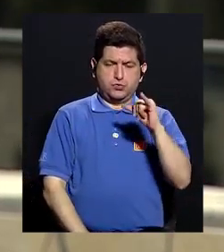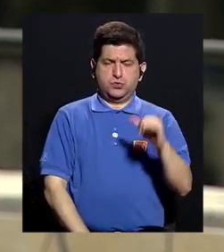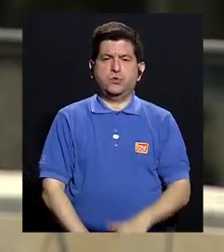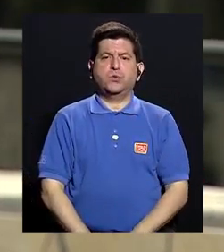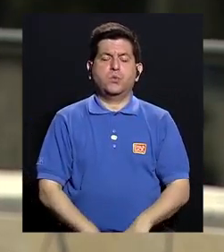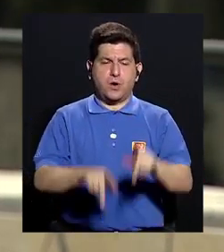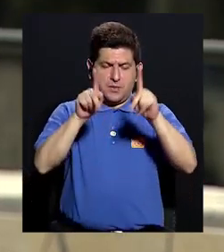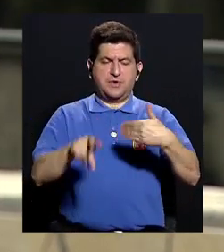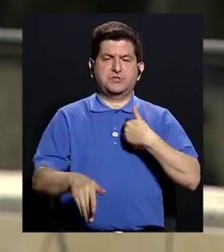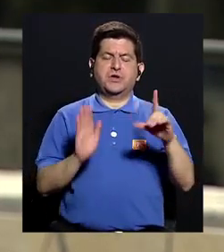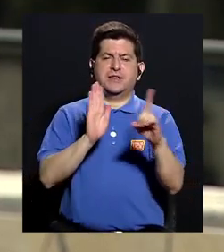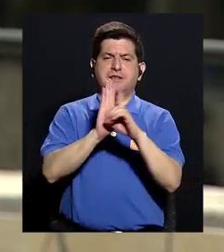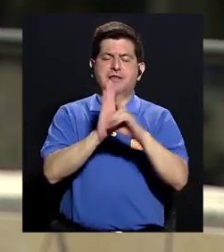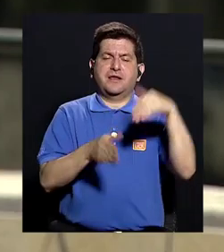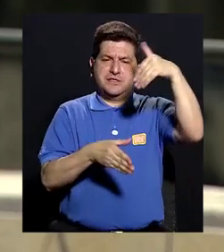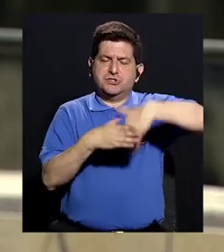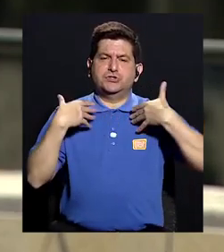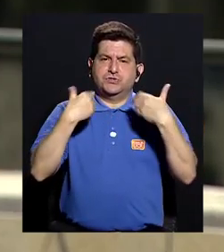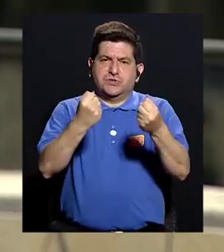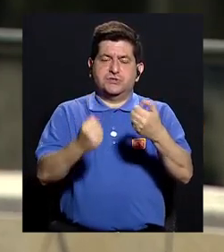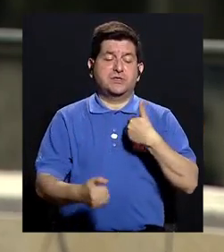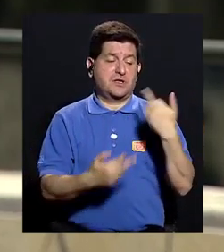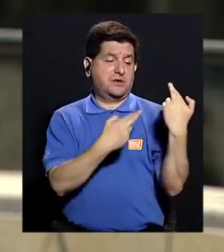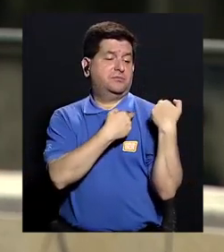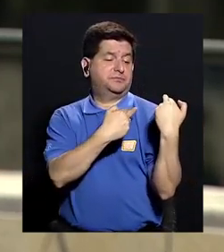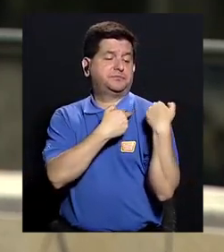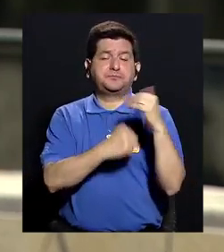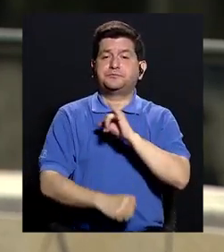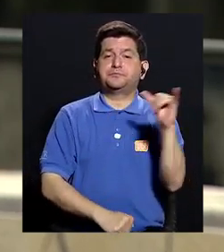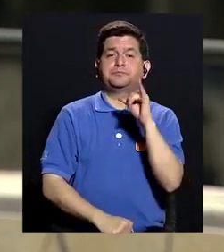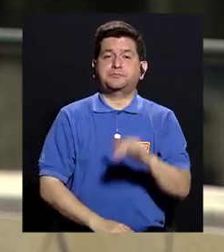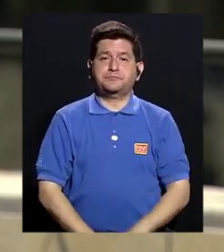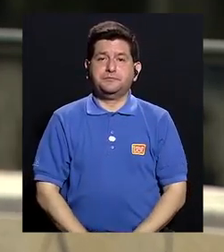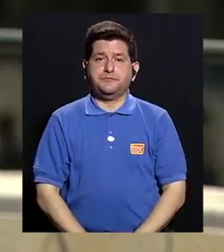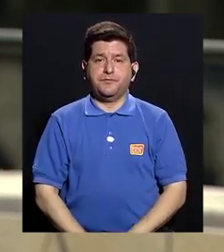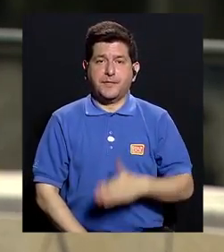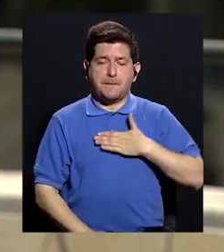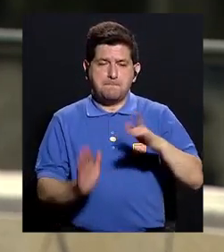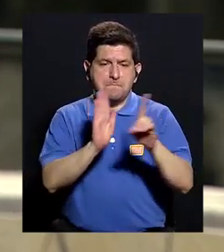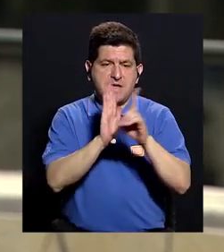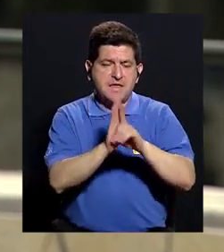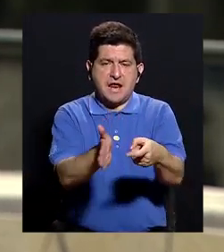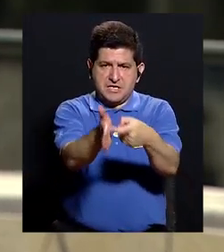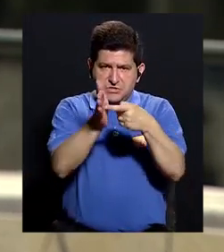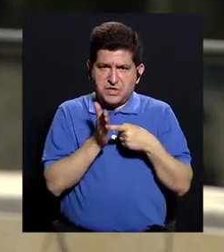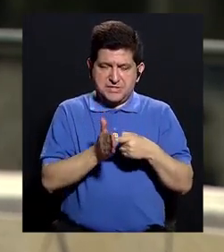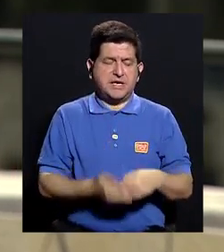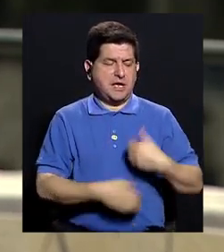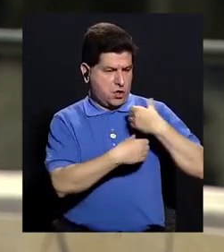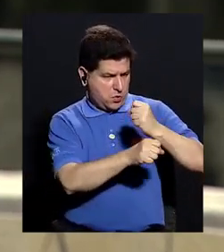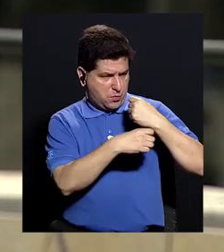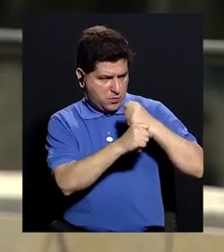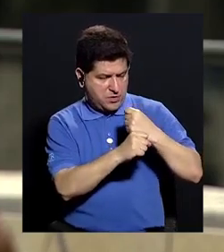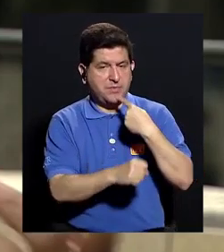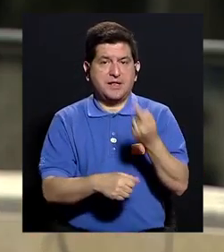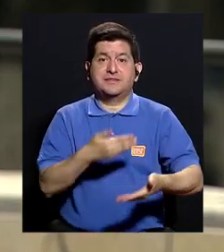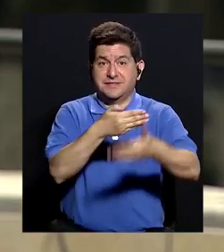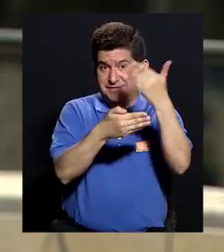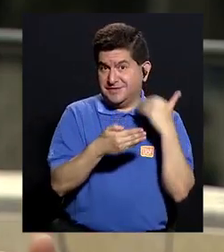tanto yo también como sujeta de derecho a salud, tengo mi responsabilidad también y mi derecho a exigir que esa